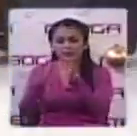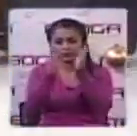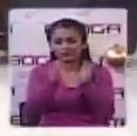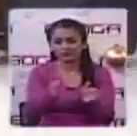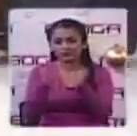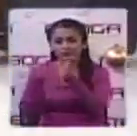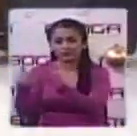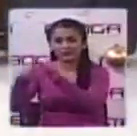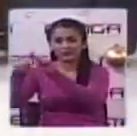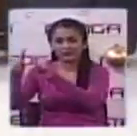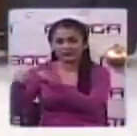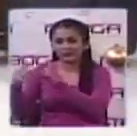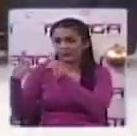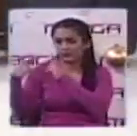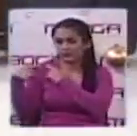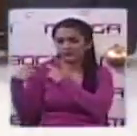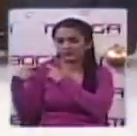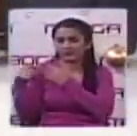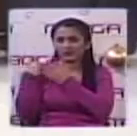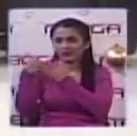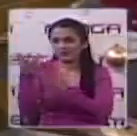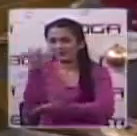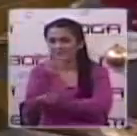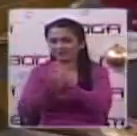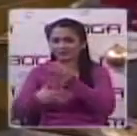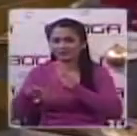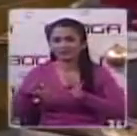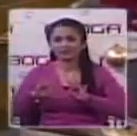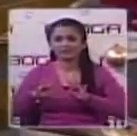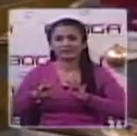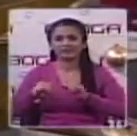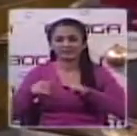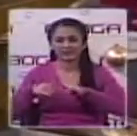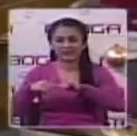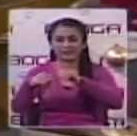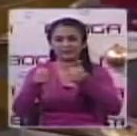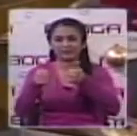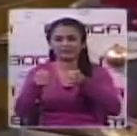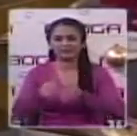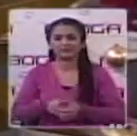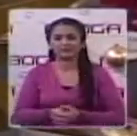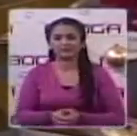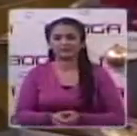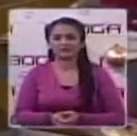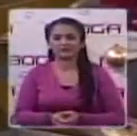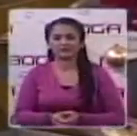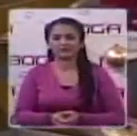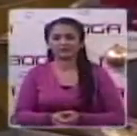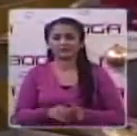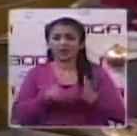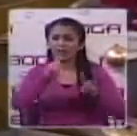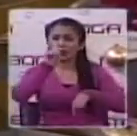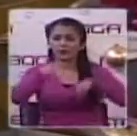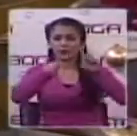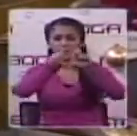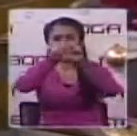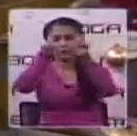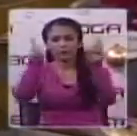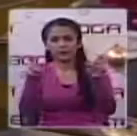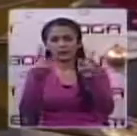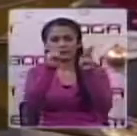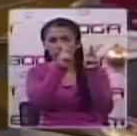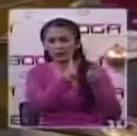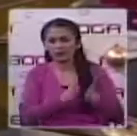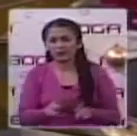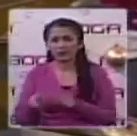para poder fluir la comunicación interna. ¿Qué existe? ¿Qué ocurre cuando no existe? Esa es la pregunta, en las empresas, una